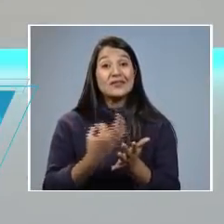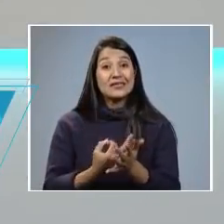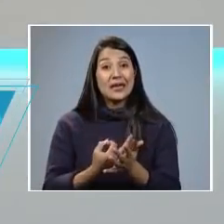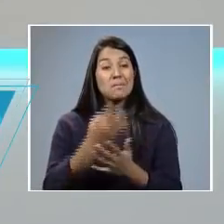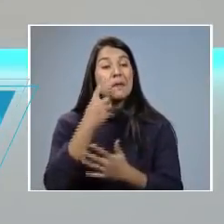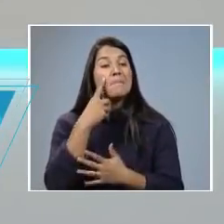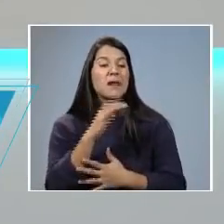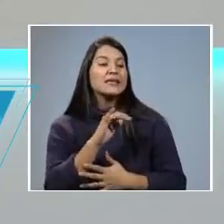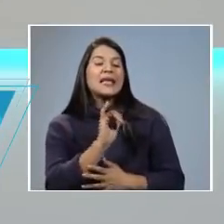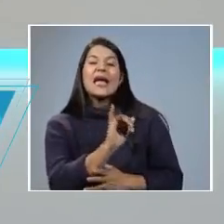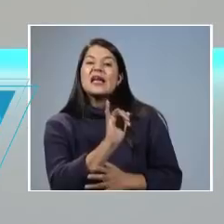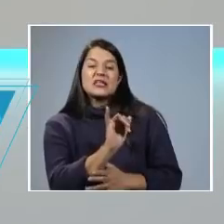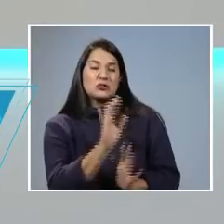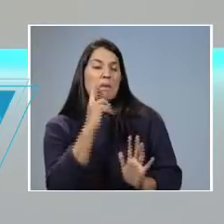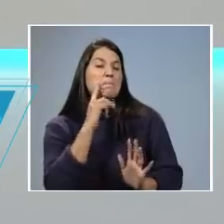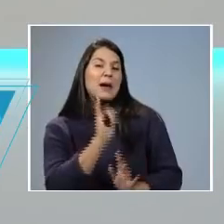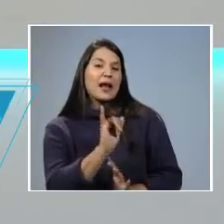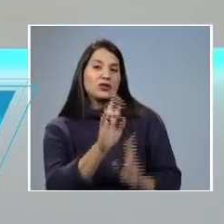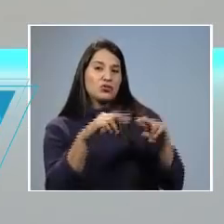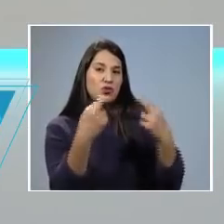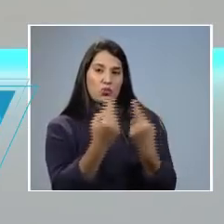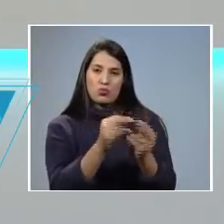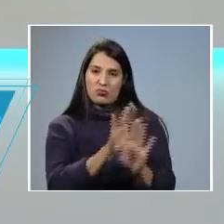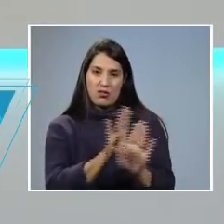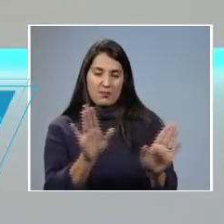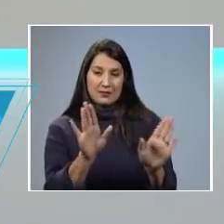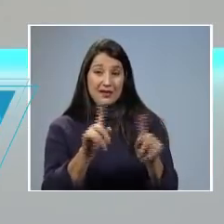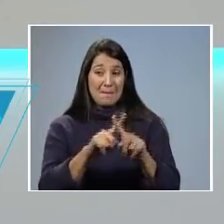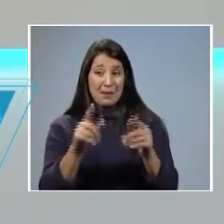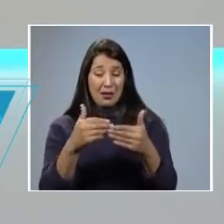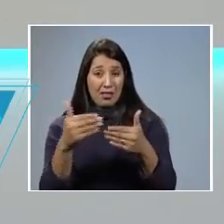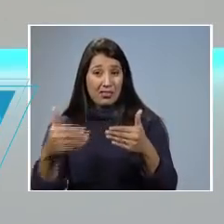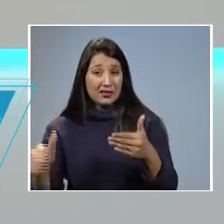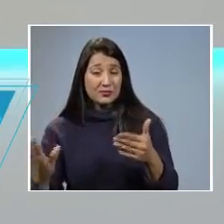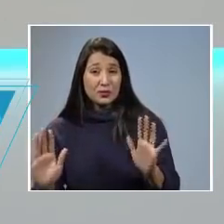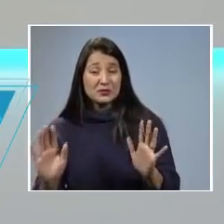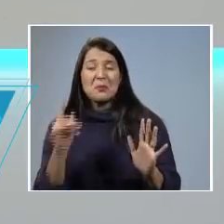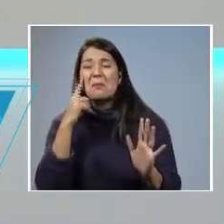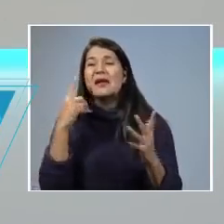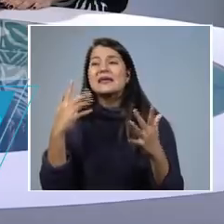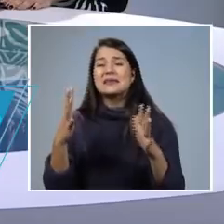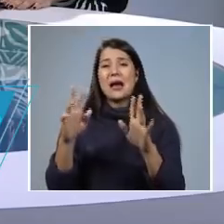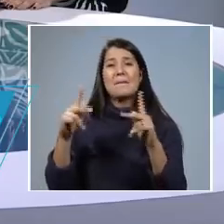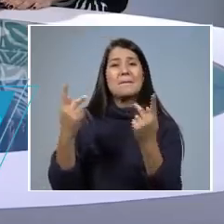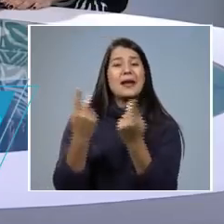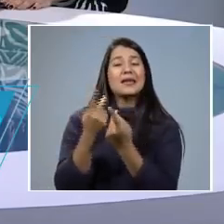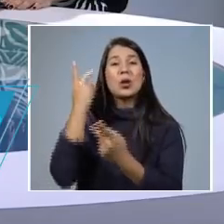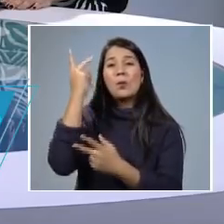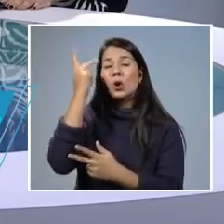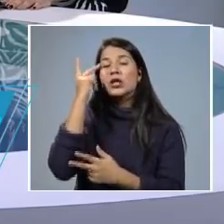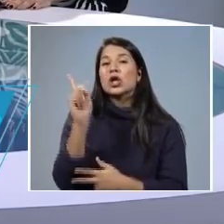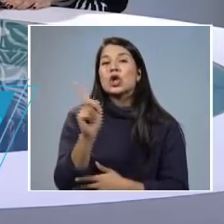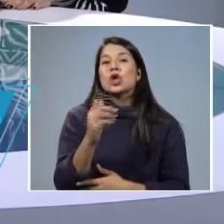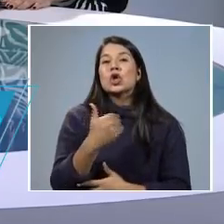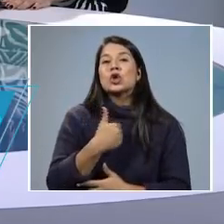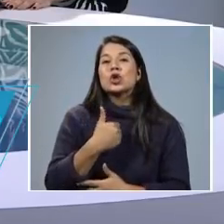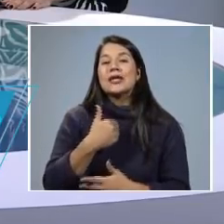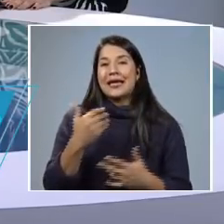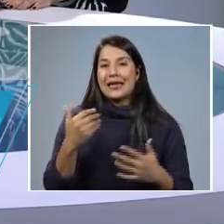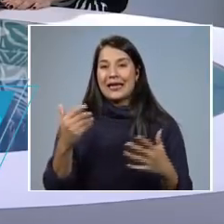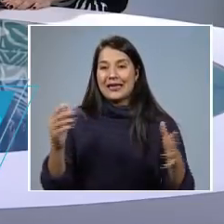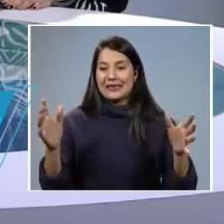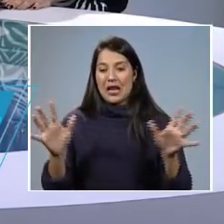llega esa reunión, porque de ahí en adelante, véase que ya los partidos políticos no tienen esa articulación